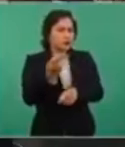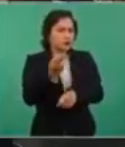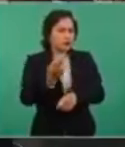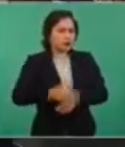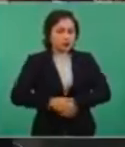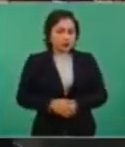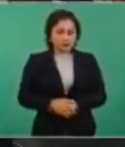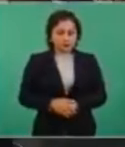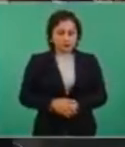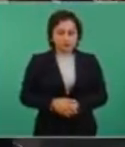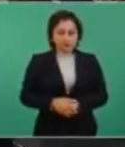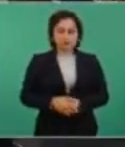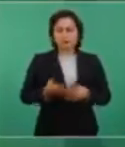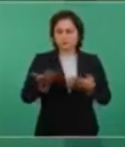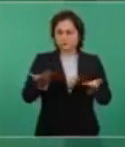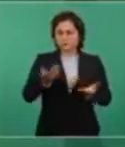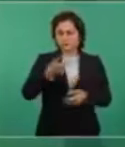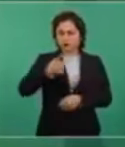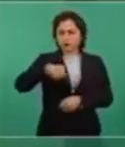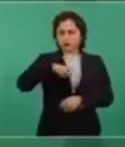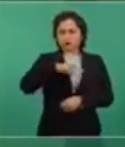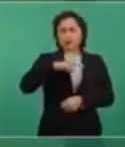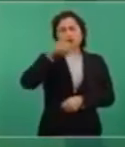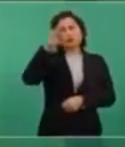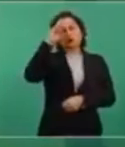que participen